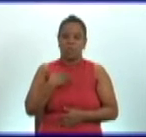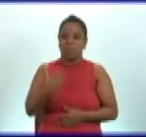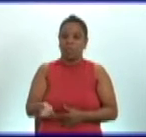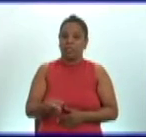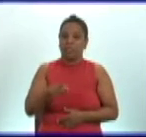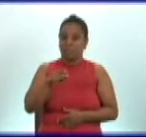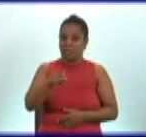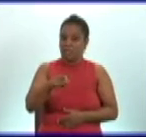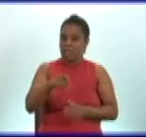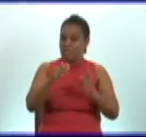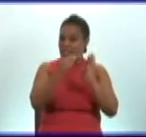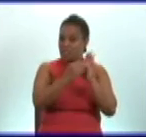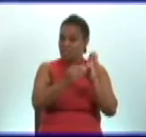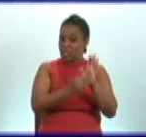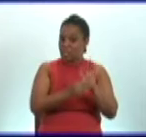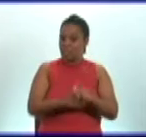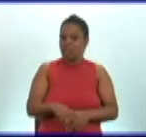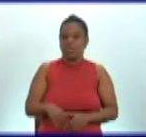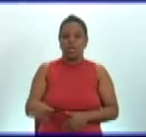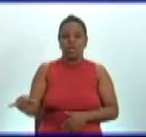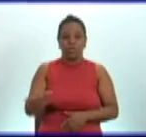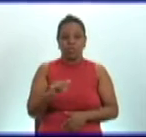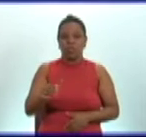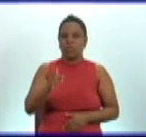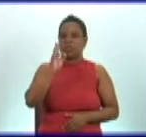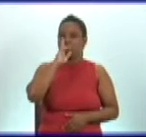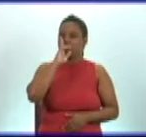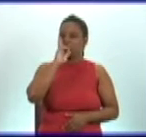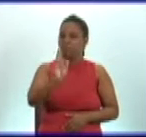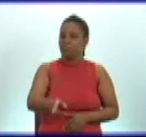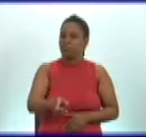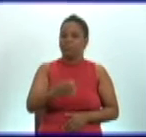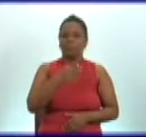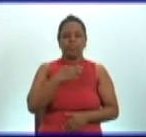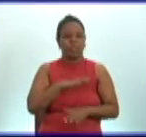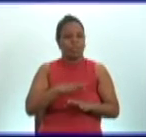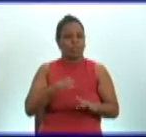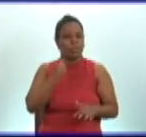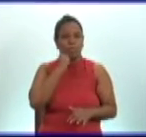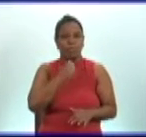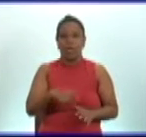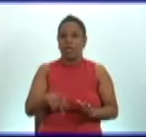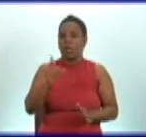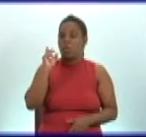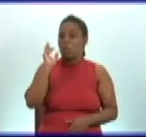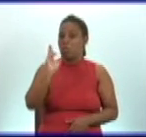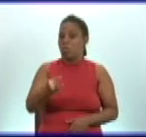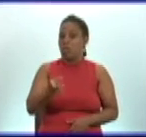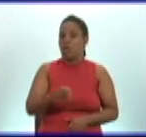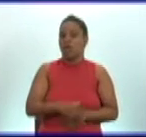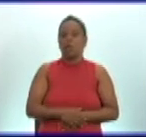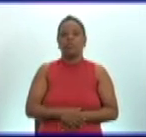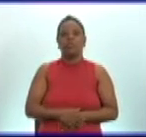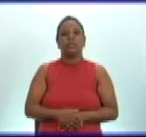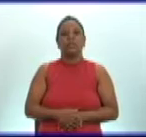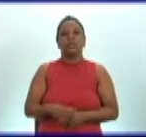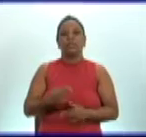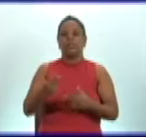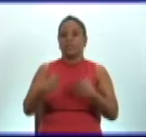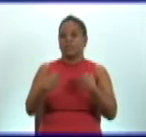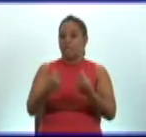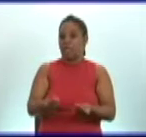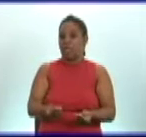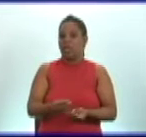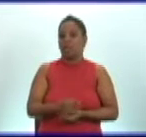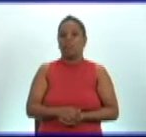dictar un bando o una proclama. Un bando no es más que una proclama, que un mandato que se está orientando. Y este